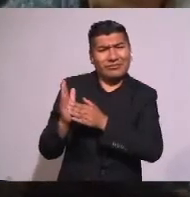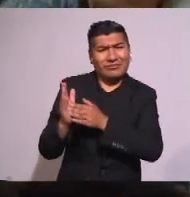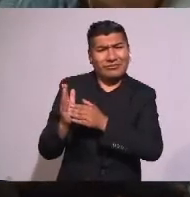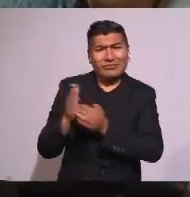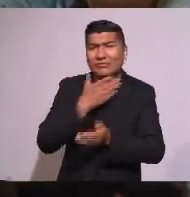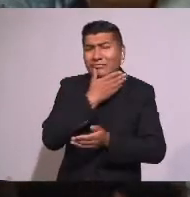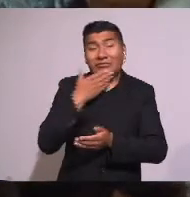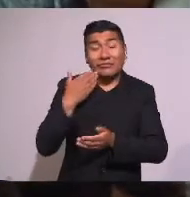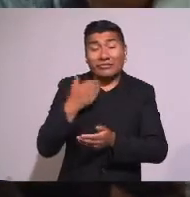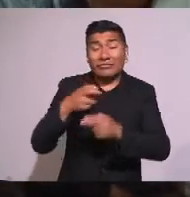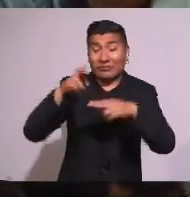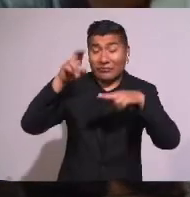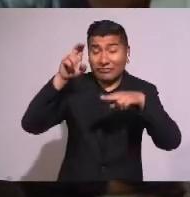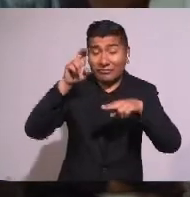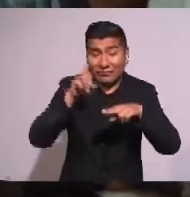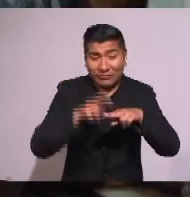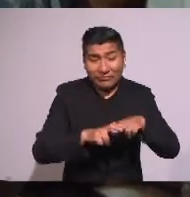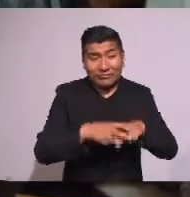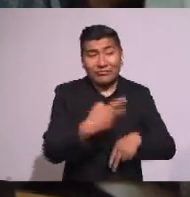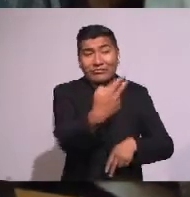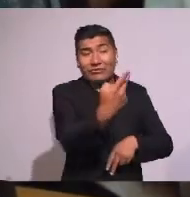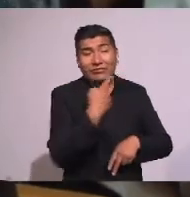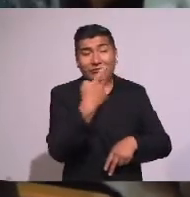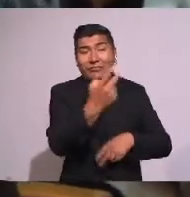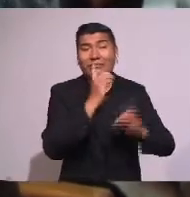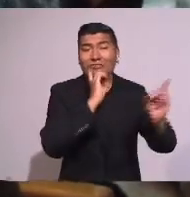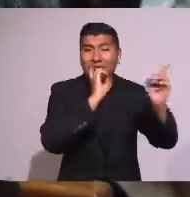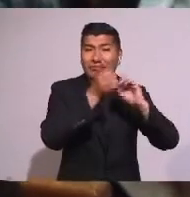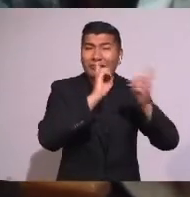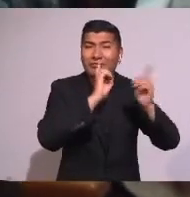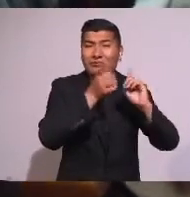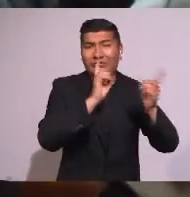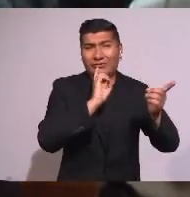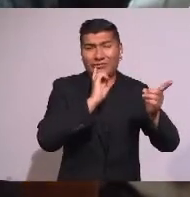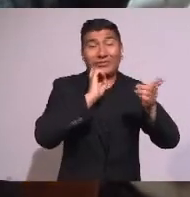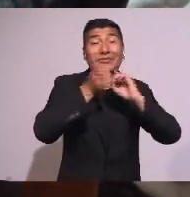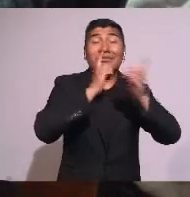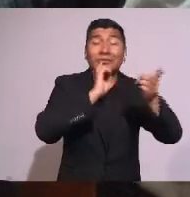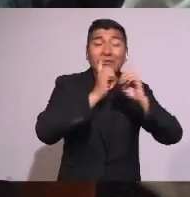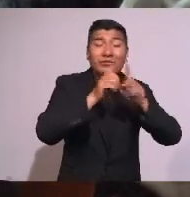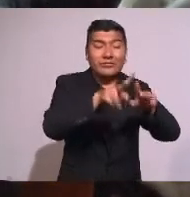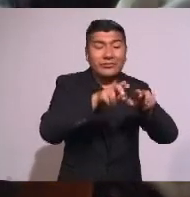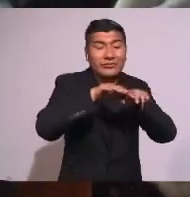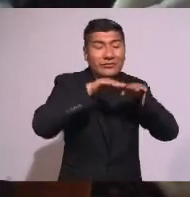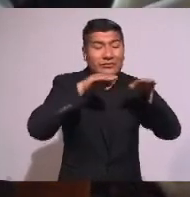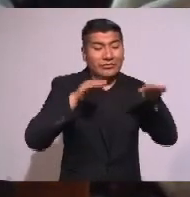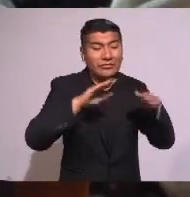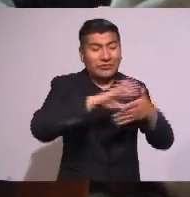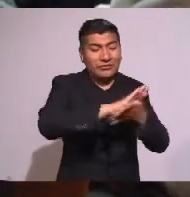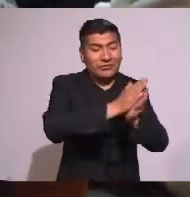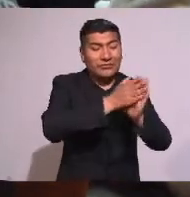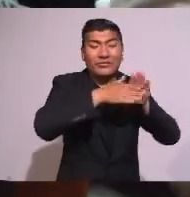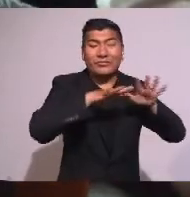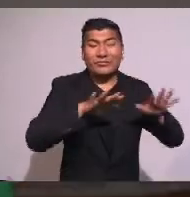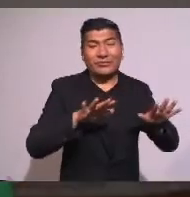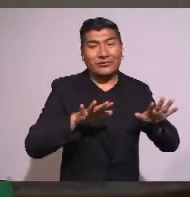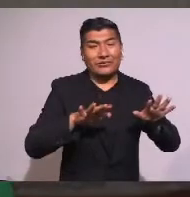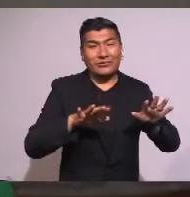de sentarse y de diálogo, de dialogar sobre la mesa de la reconciliación.